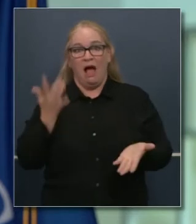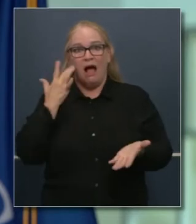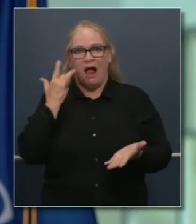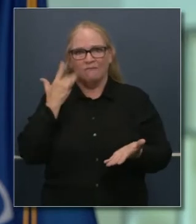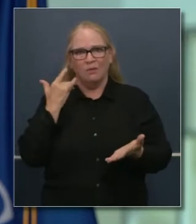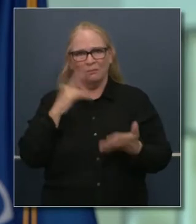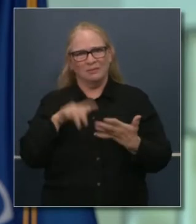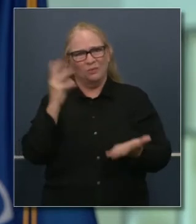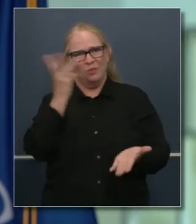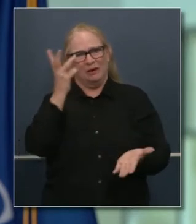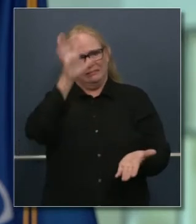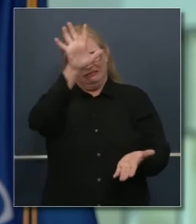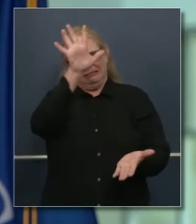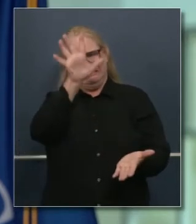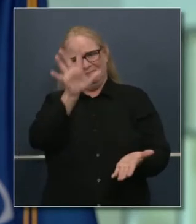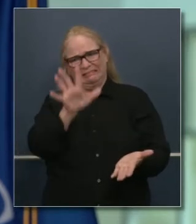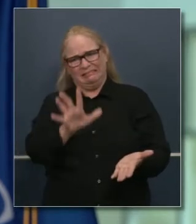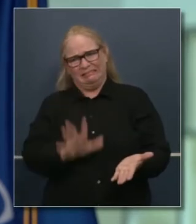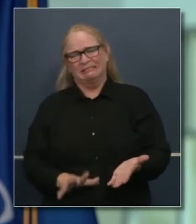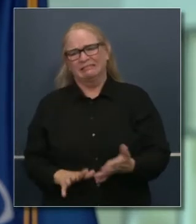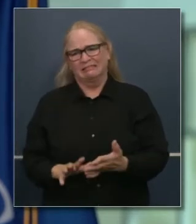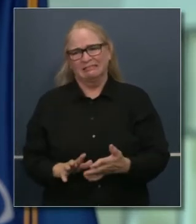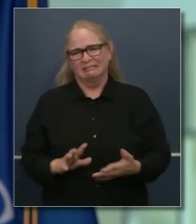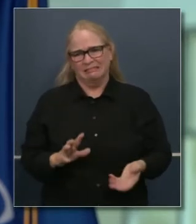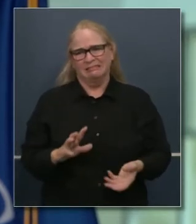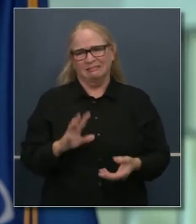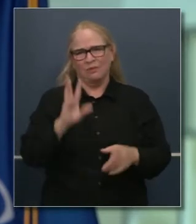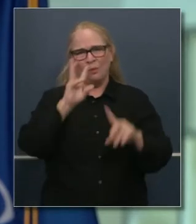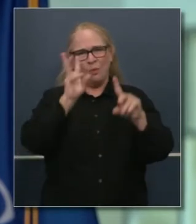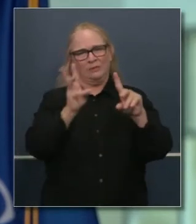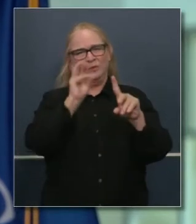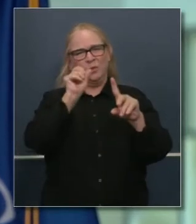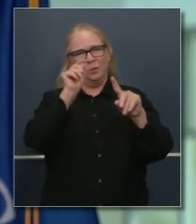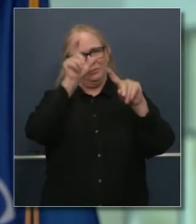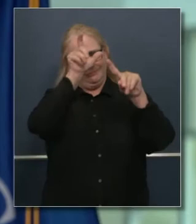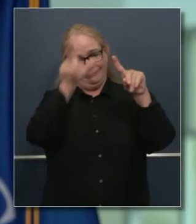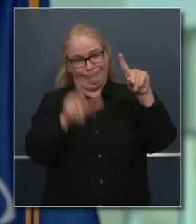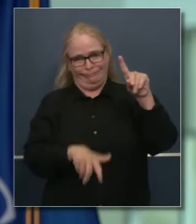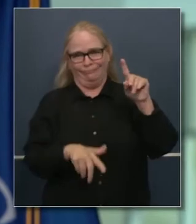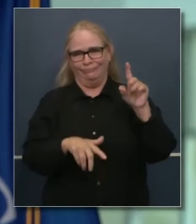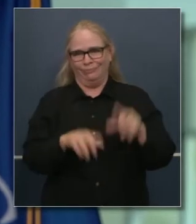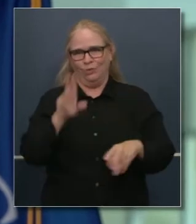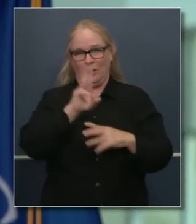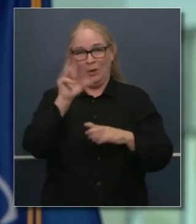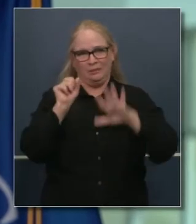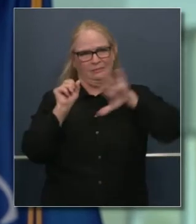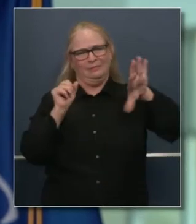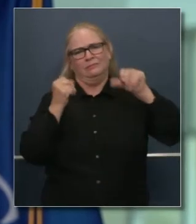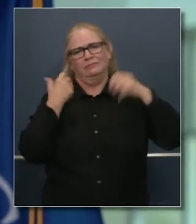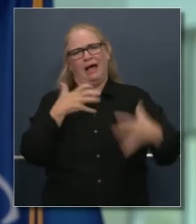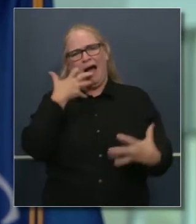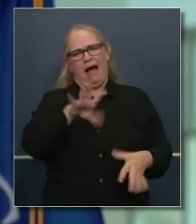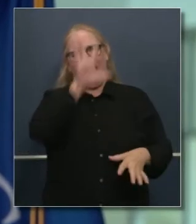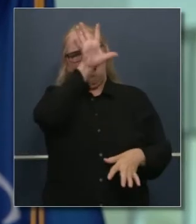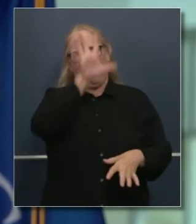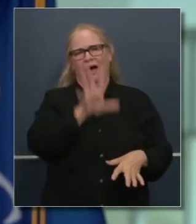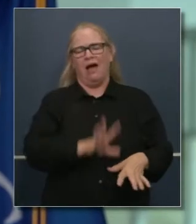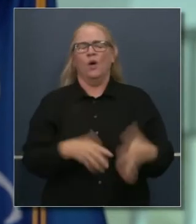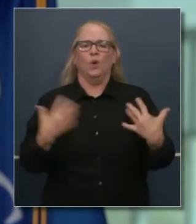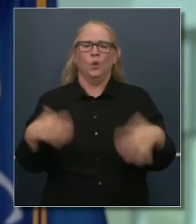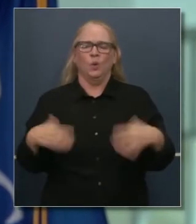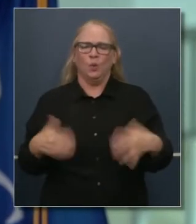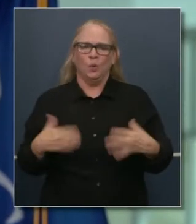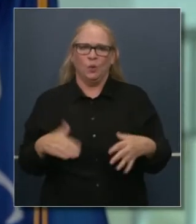estado de california sino un impacto que se siente a lo ancho de la costa occidental de eeuu este